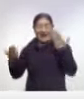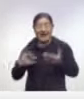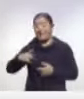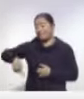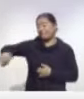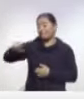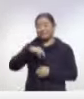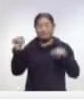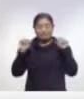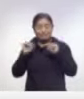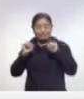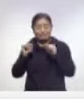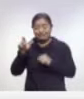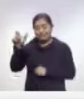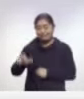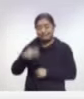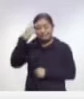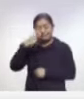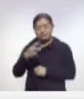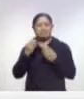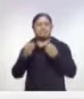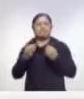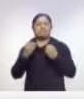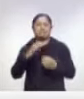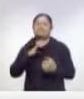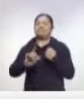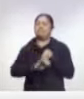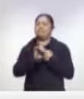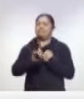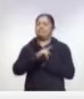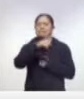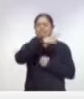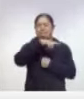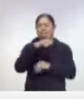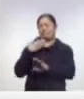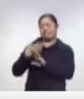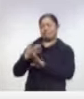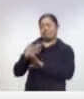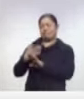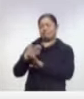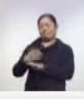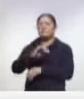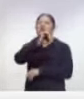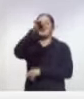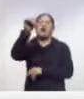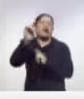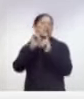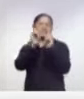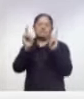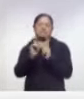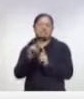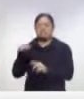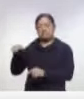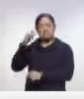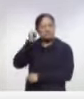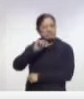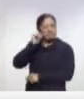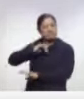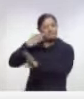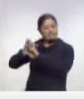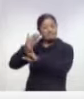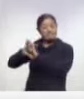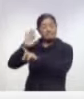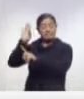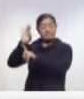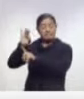mexicanos como ella, muchos padecen muchas cosas por parte de la CONADE y de todo mundo. Sí, efectivamente, mi querida